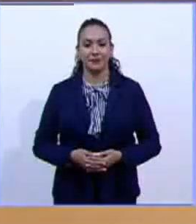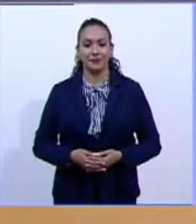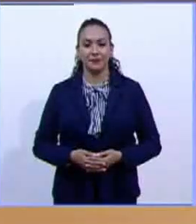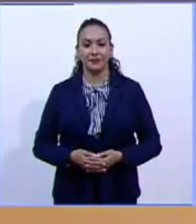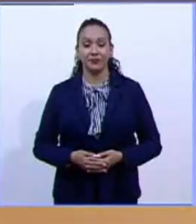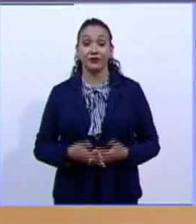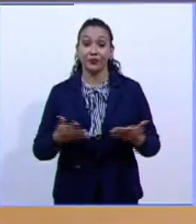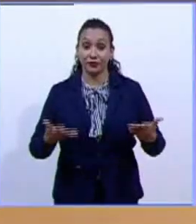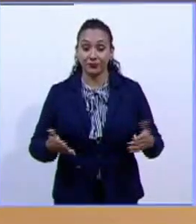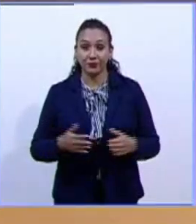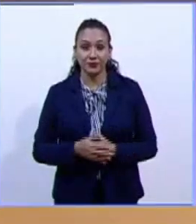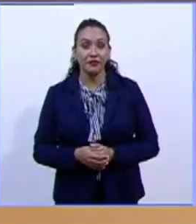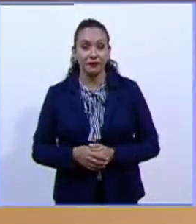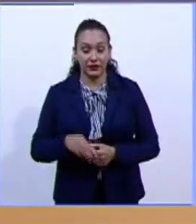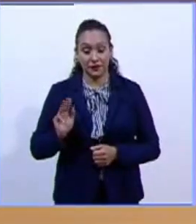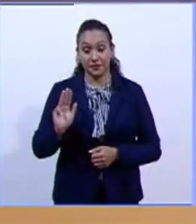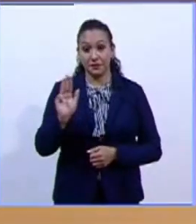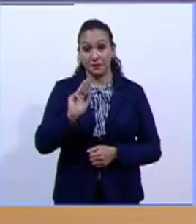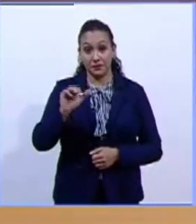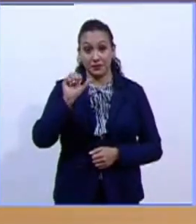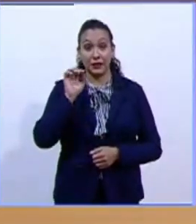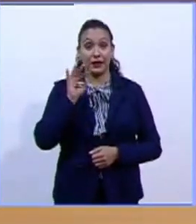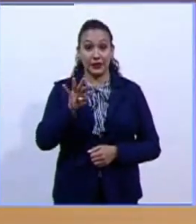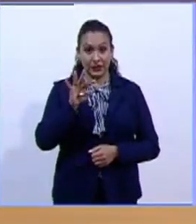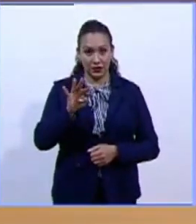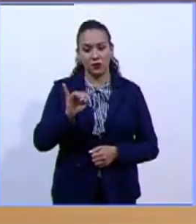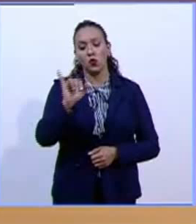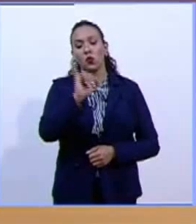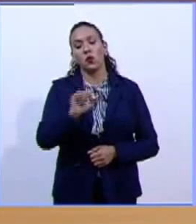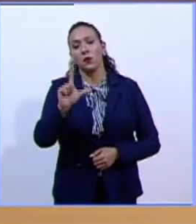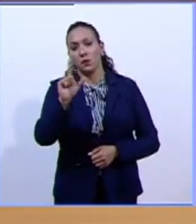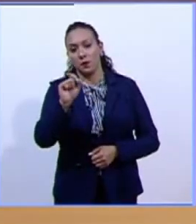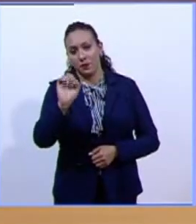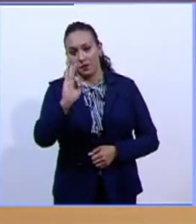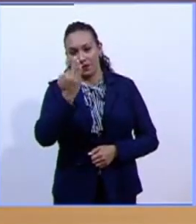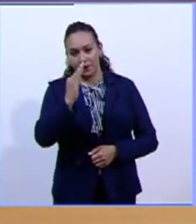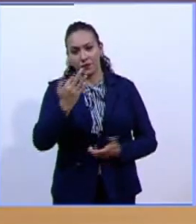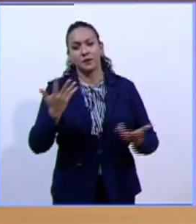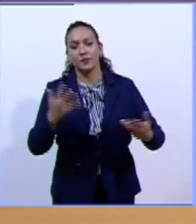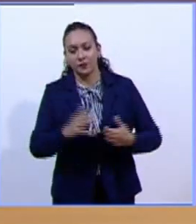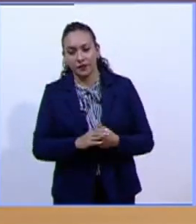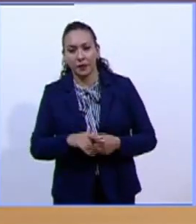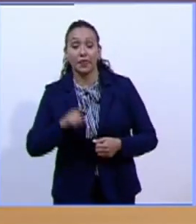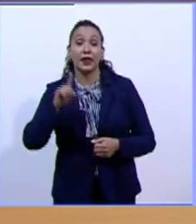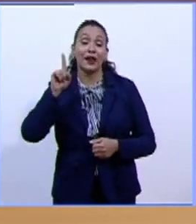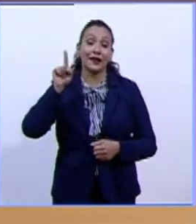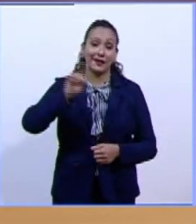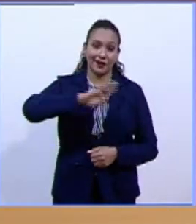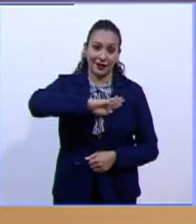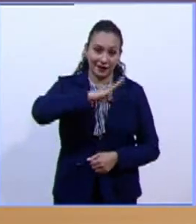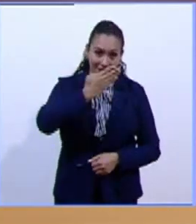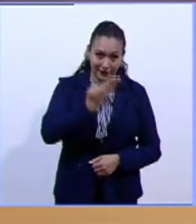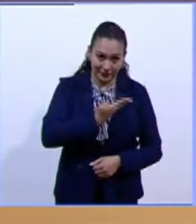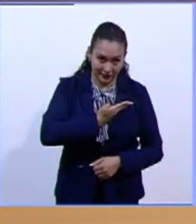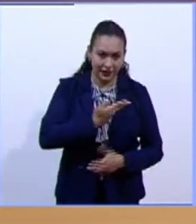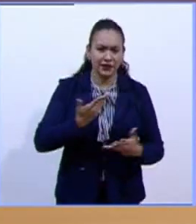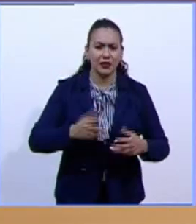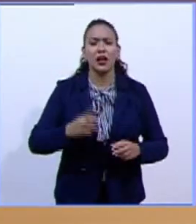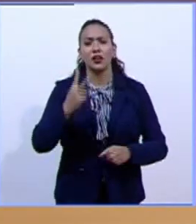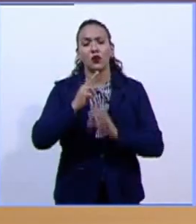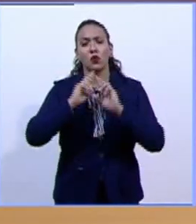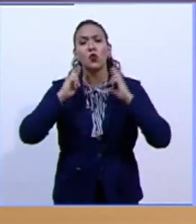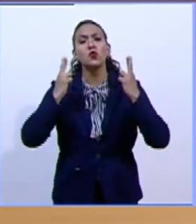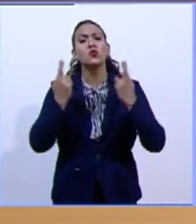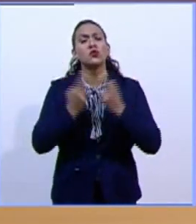Y precisamente este miércoles 19 y jueves 20 de febrero se llevará a cabo en Madrid, España, la segunda reunión preparatoria